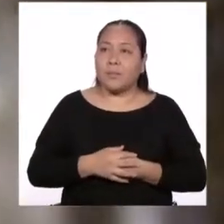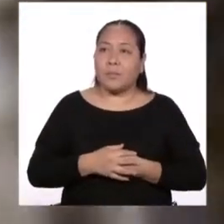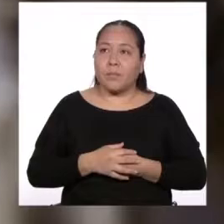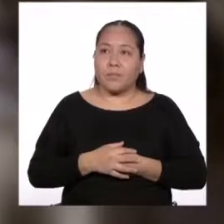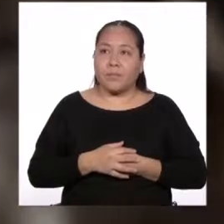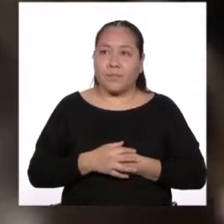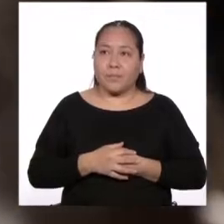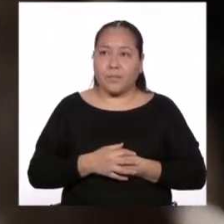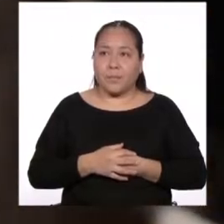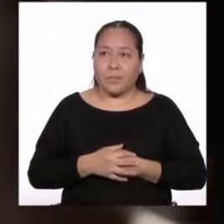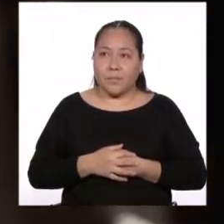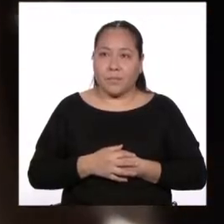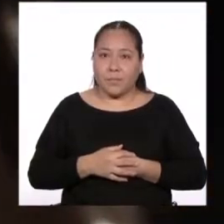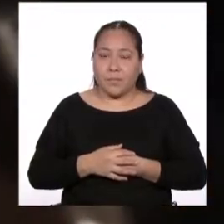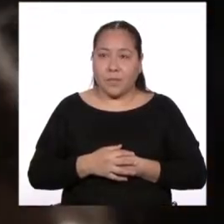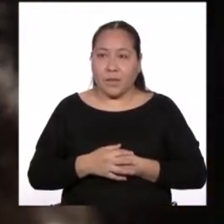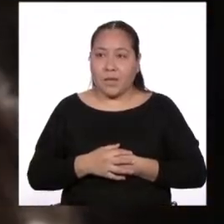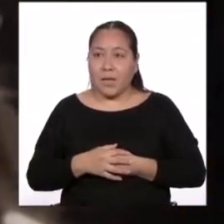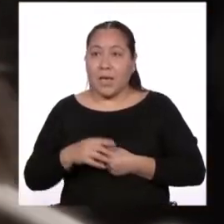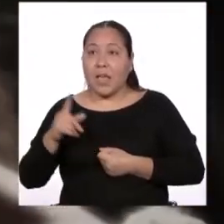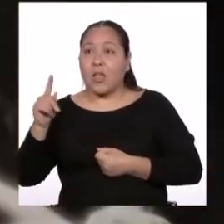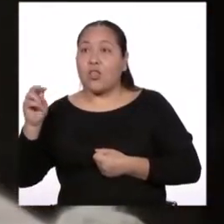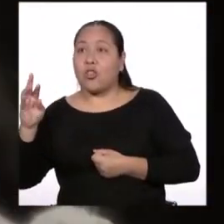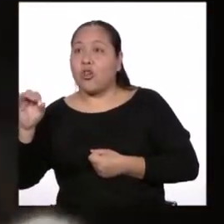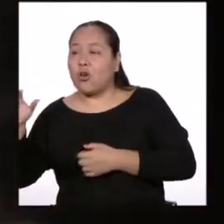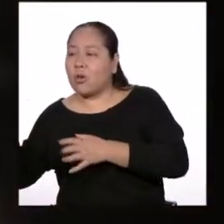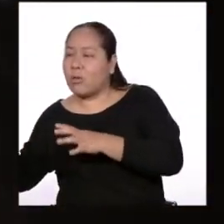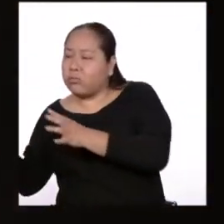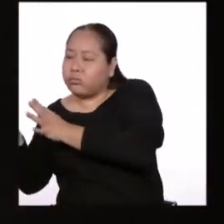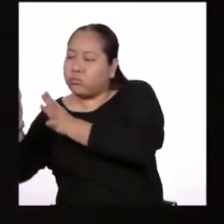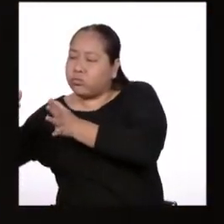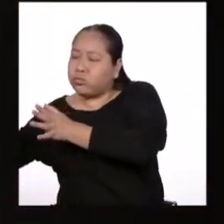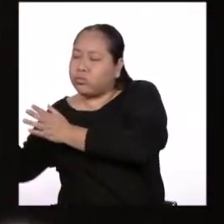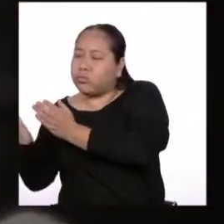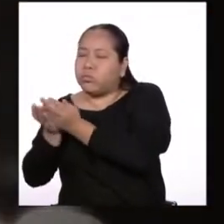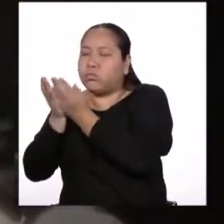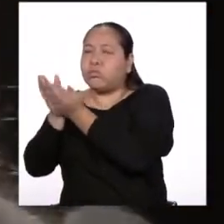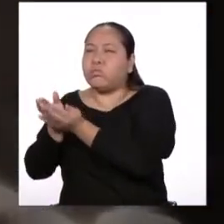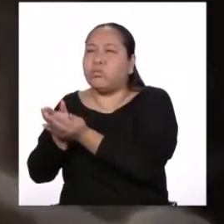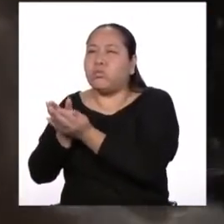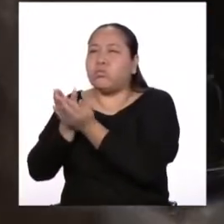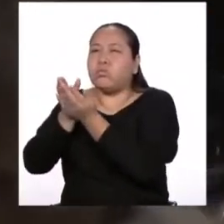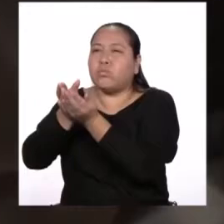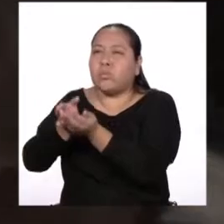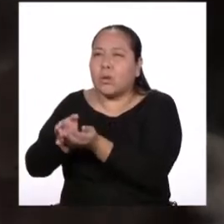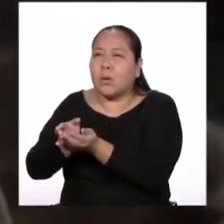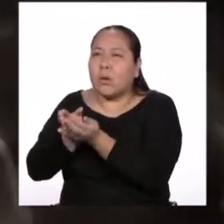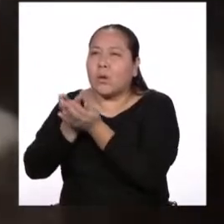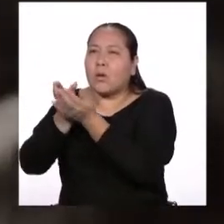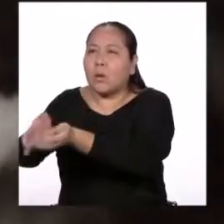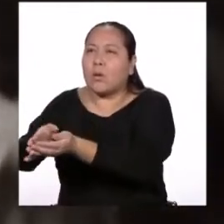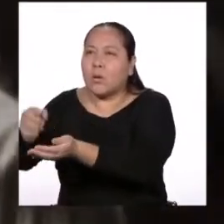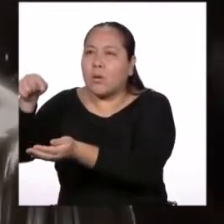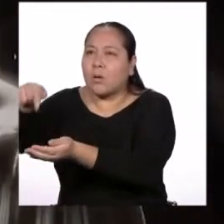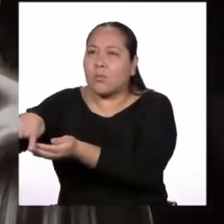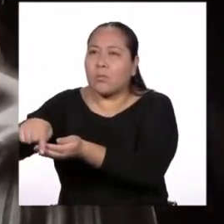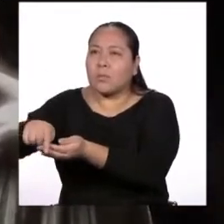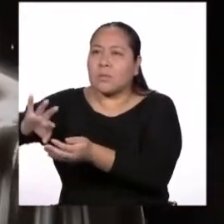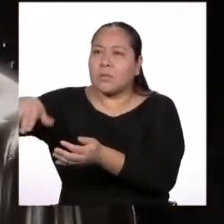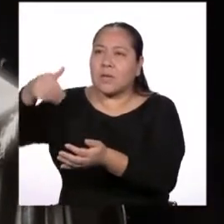guerra. El viento que me traía de Troya me empujó hacia los Icones, donde asolamos la ciudad. Matamos a los